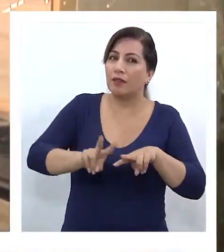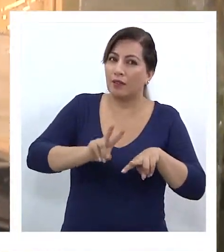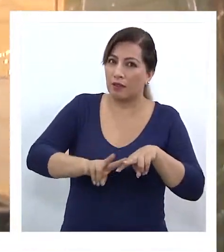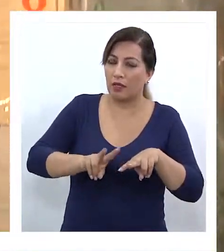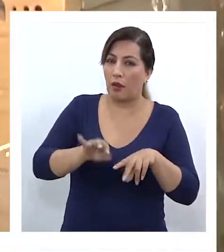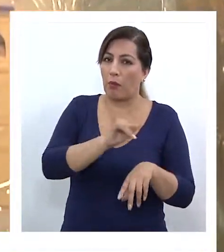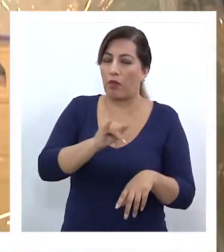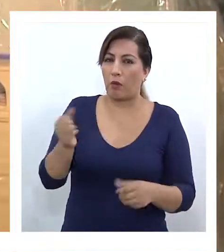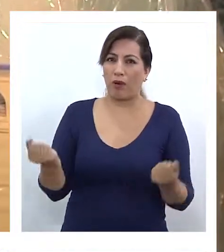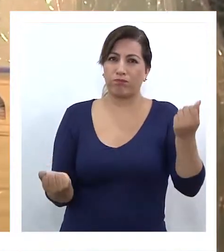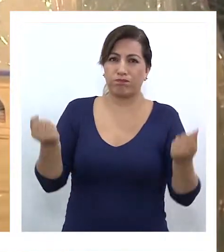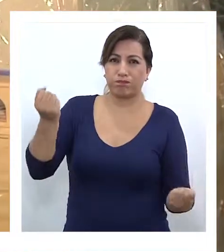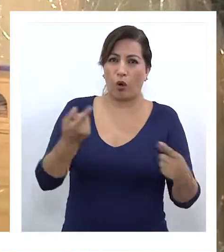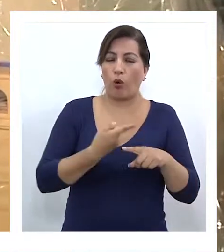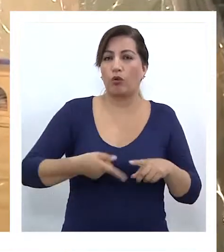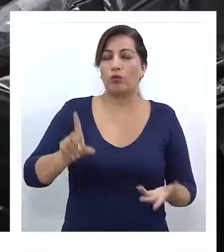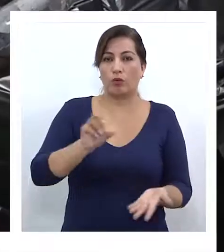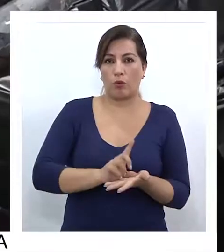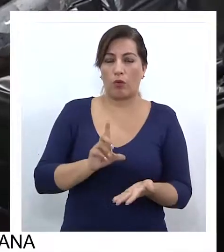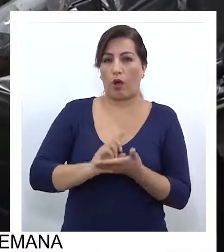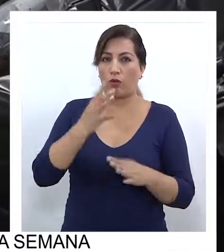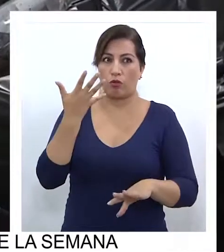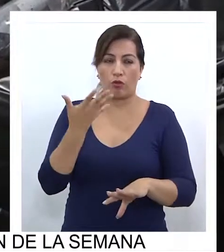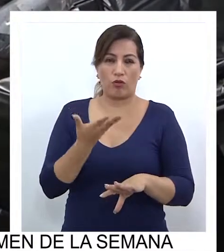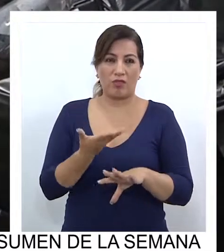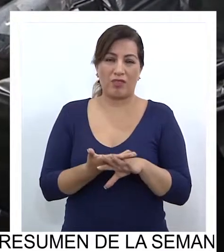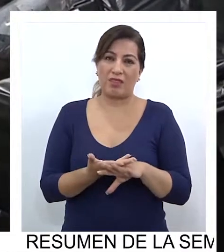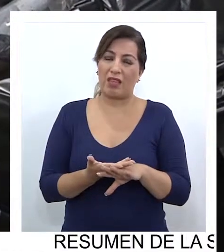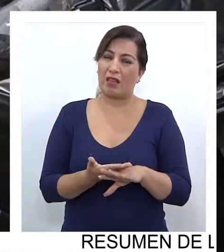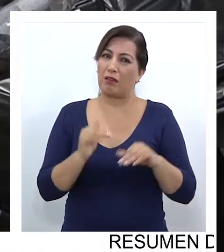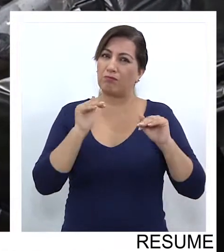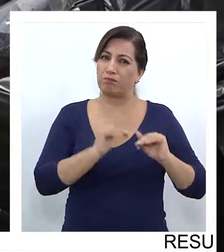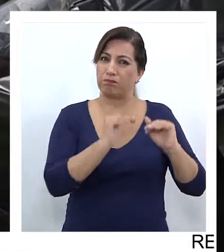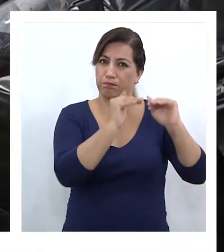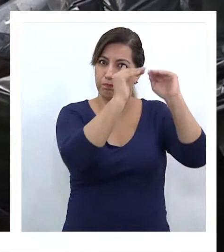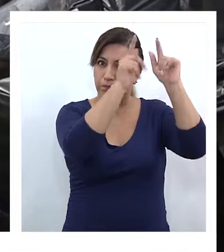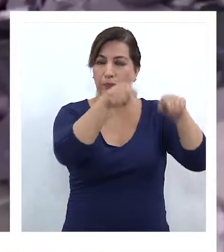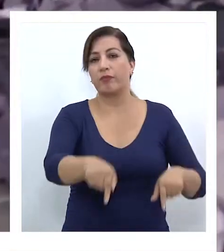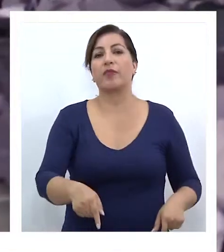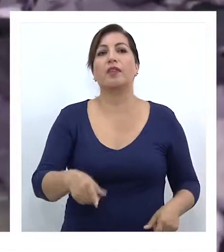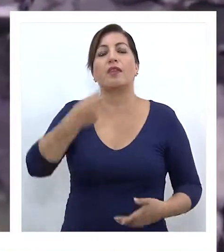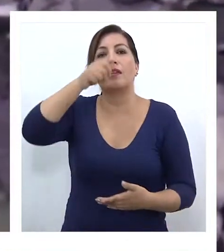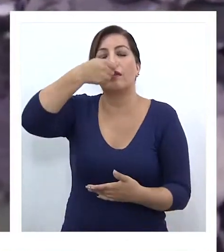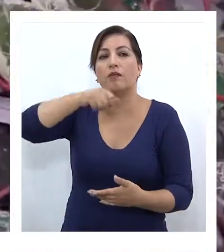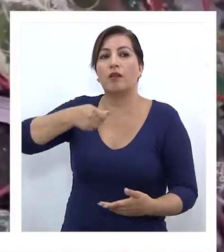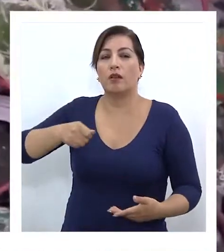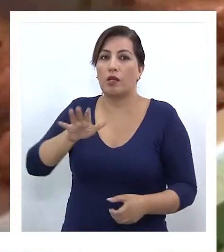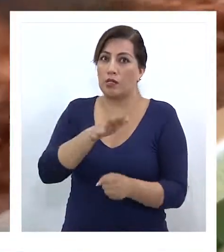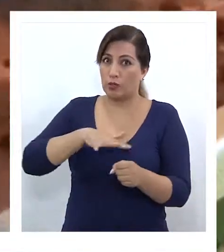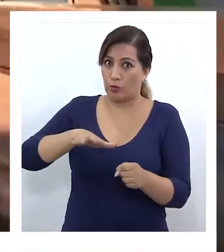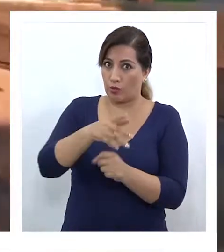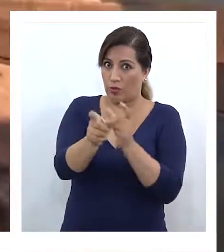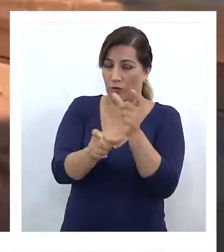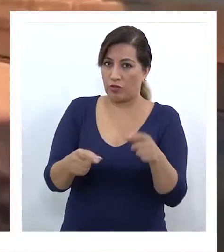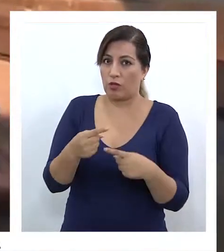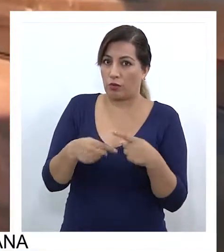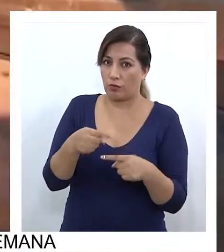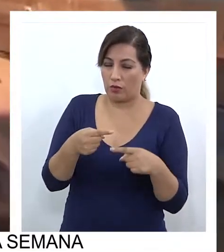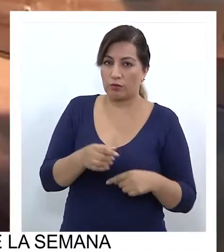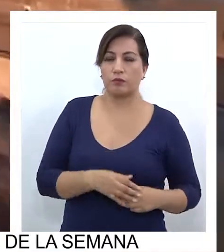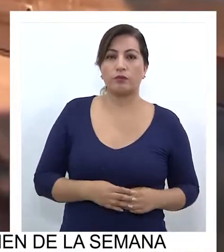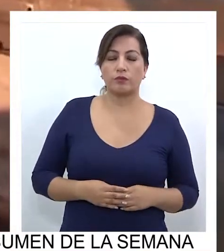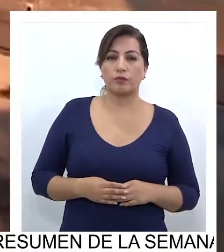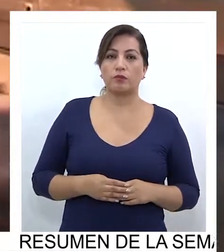su posterior transporte a otras zonas donde existe infraestructura y evaluar la situación de los consumidores industriales.